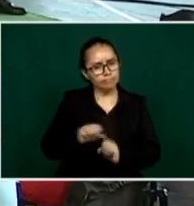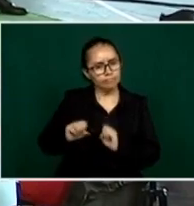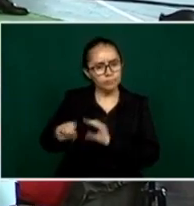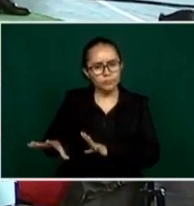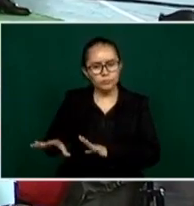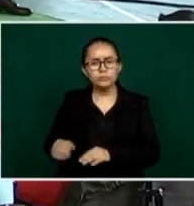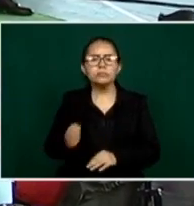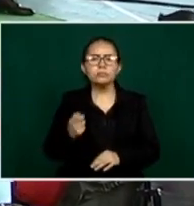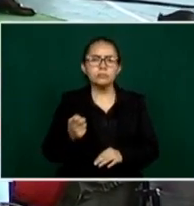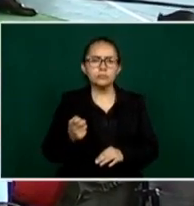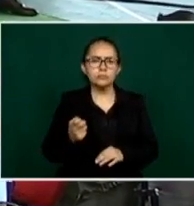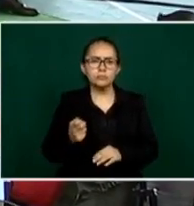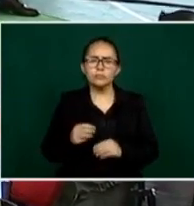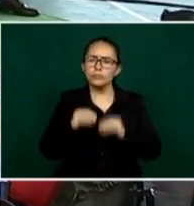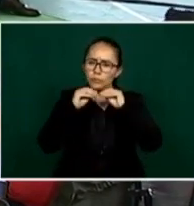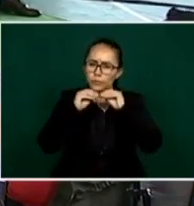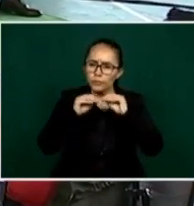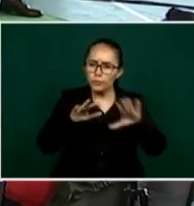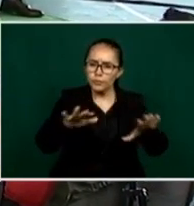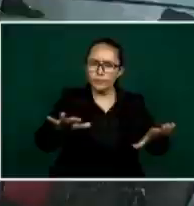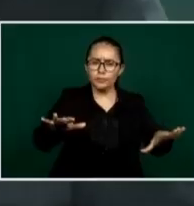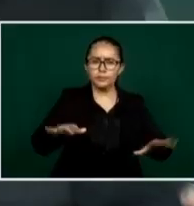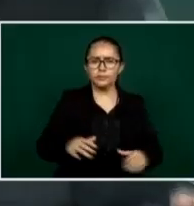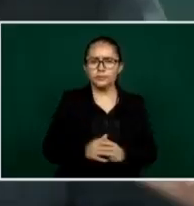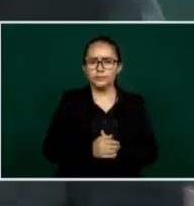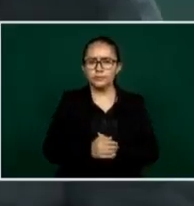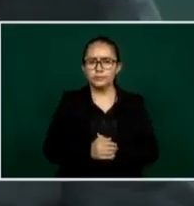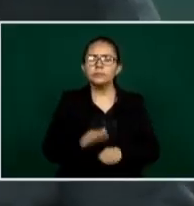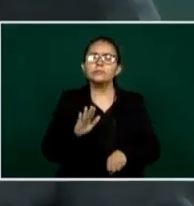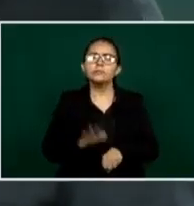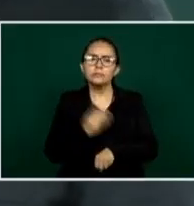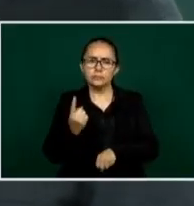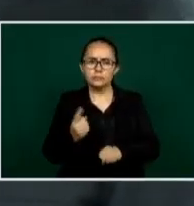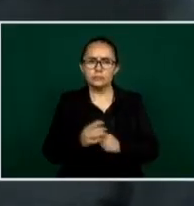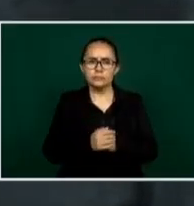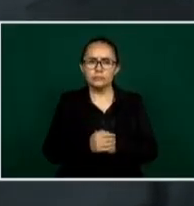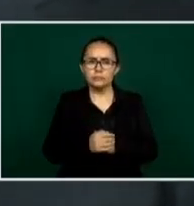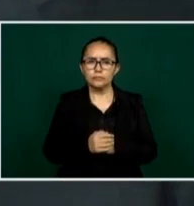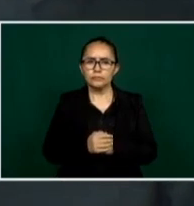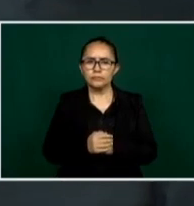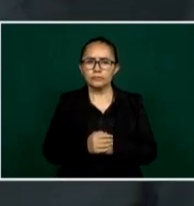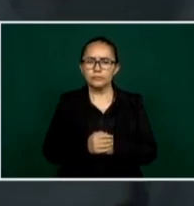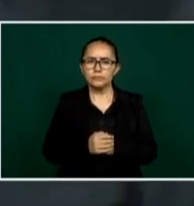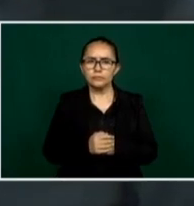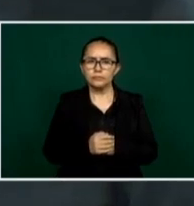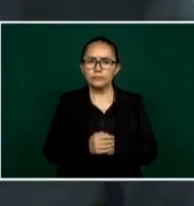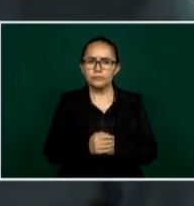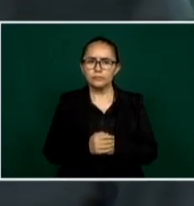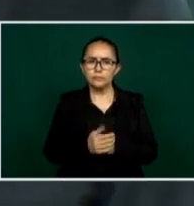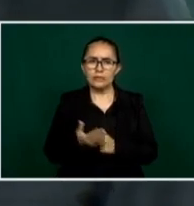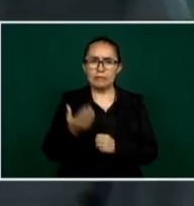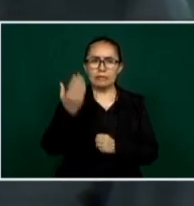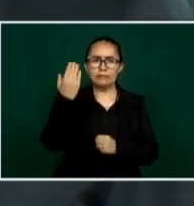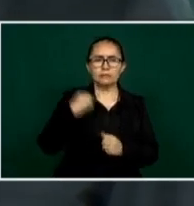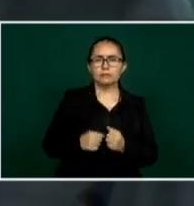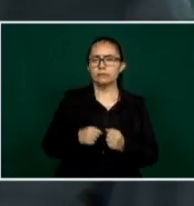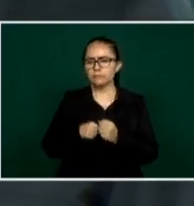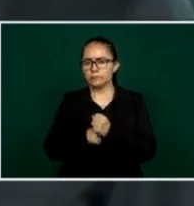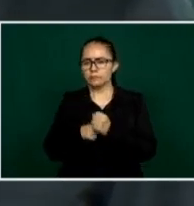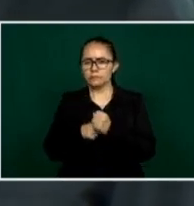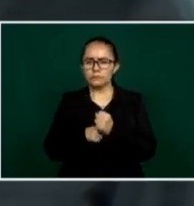y esto se va a informar, porque se mantenía oculto.